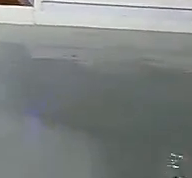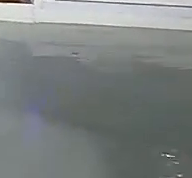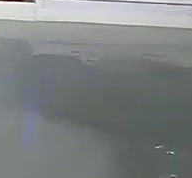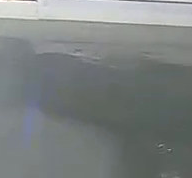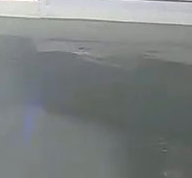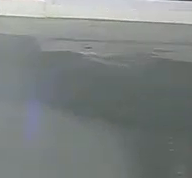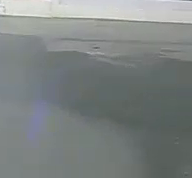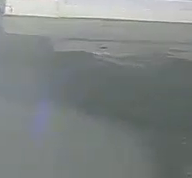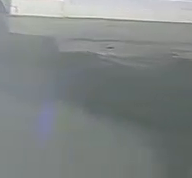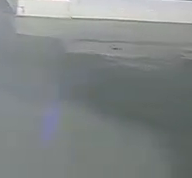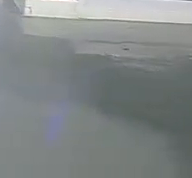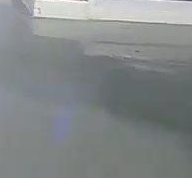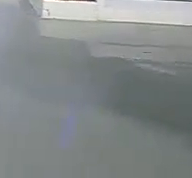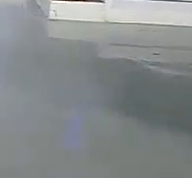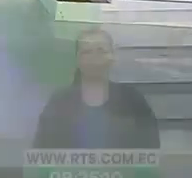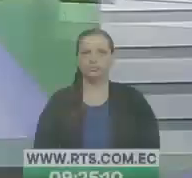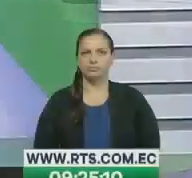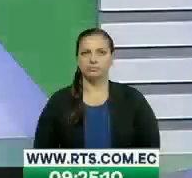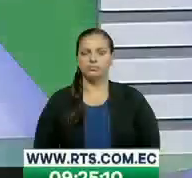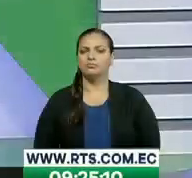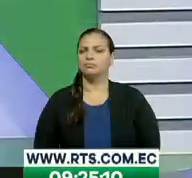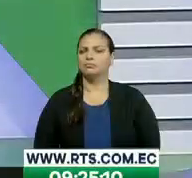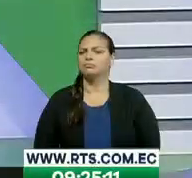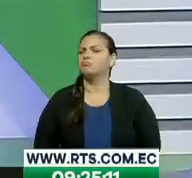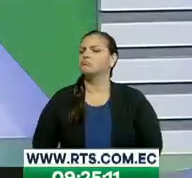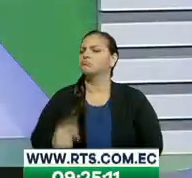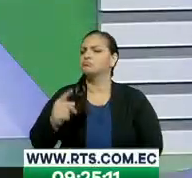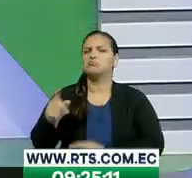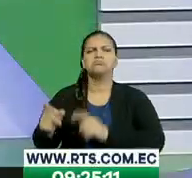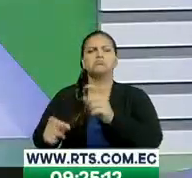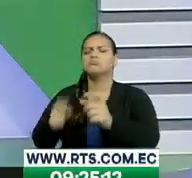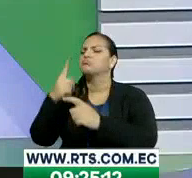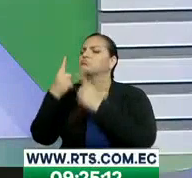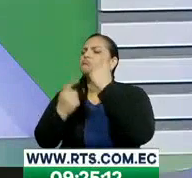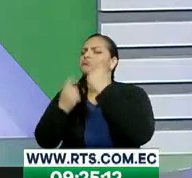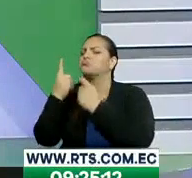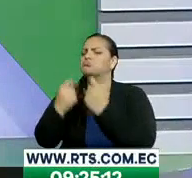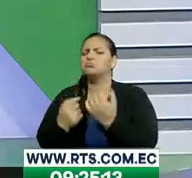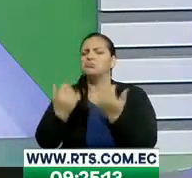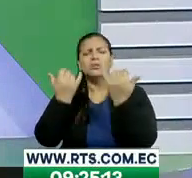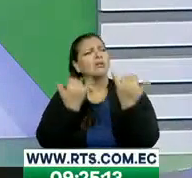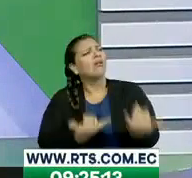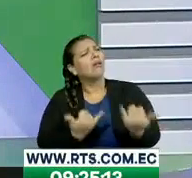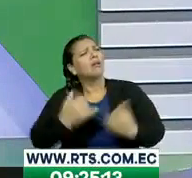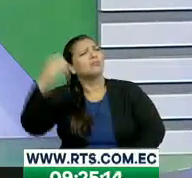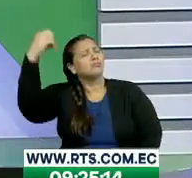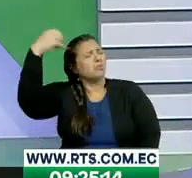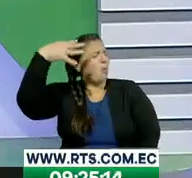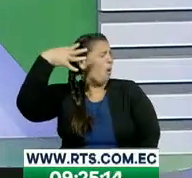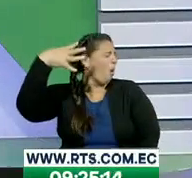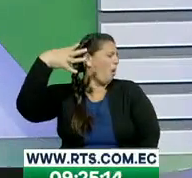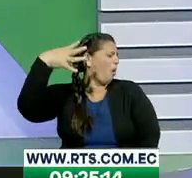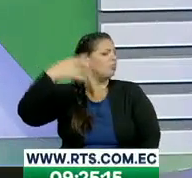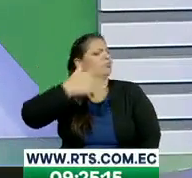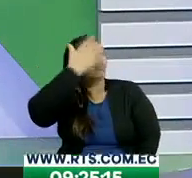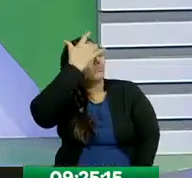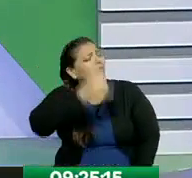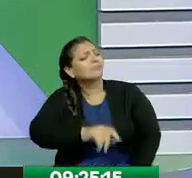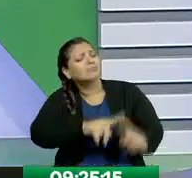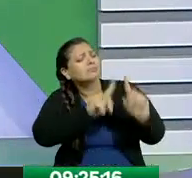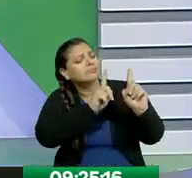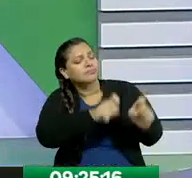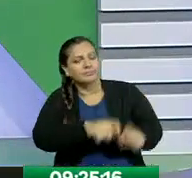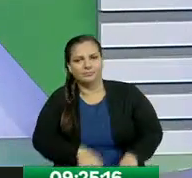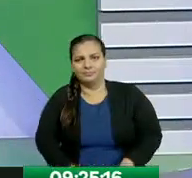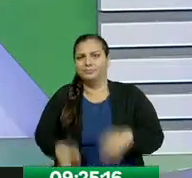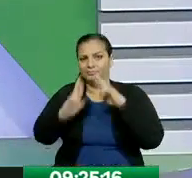Ahora les comento que la gente me ha estado preguntando todos estos días por qué el sol está pegando tan fuerte. Y aquí está la respuesta. El